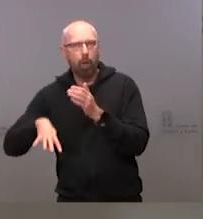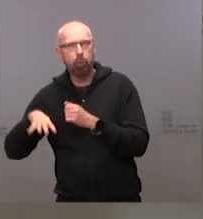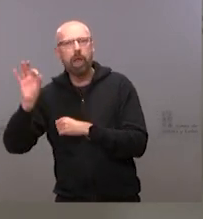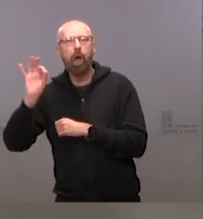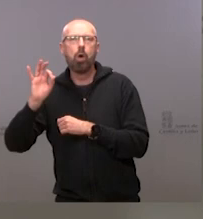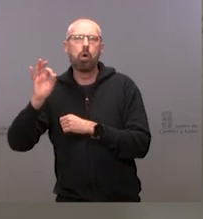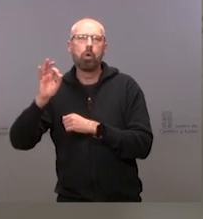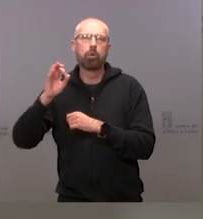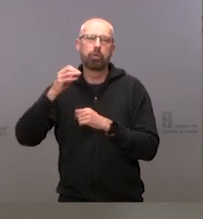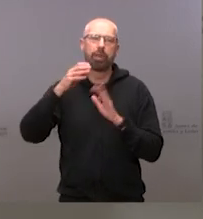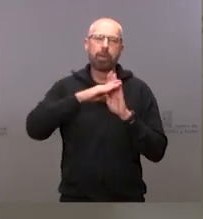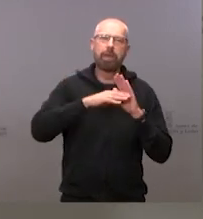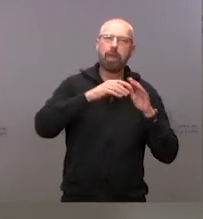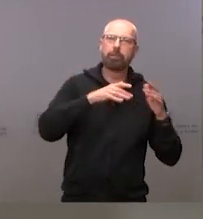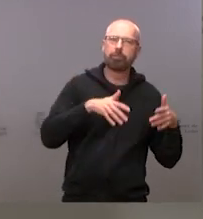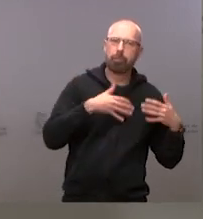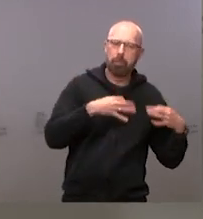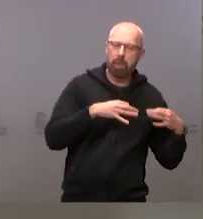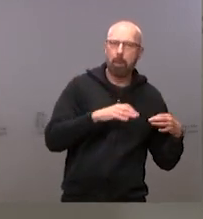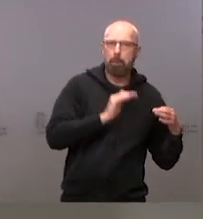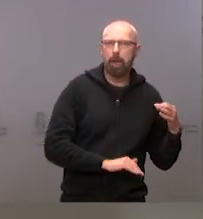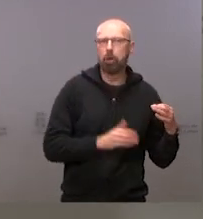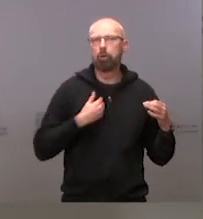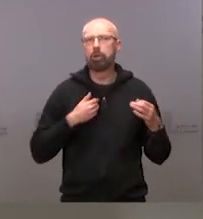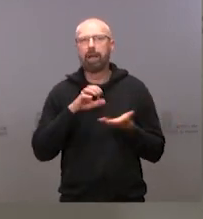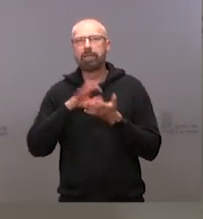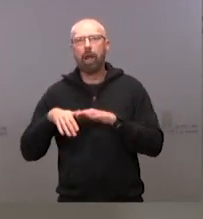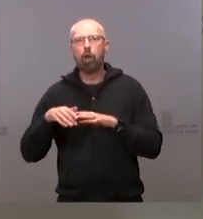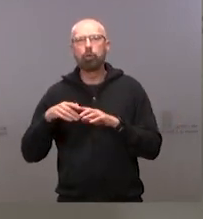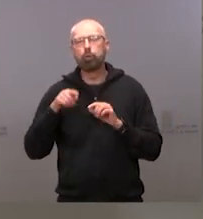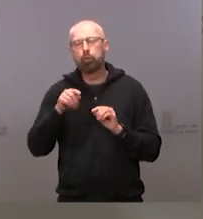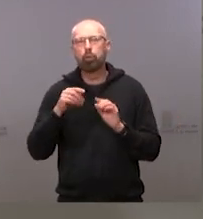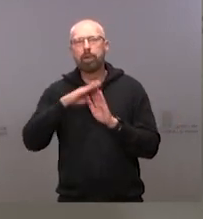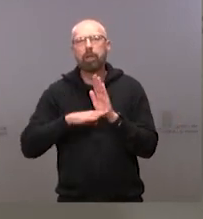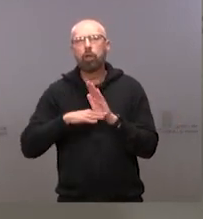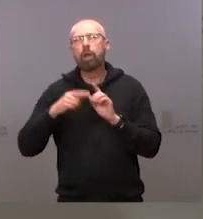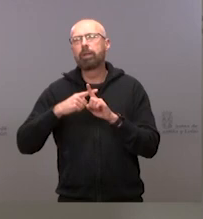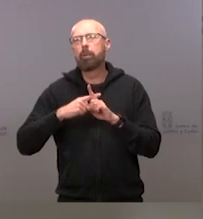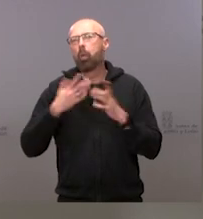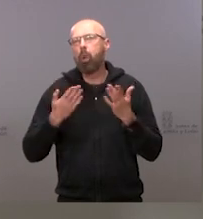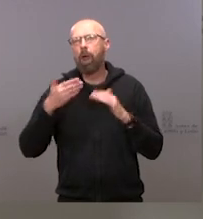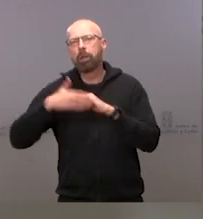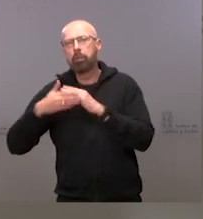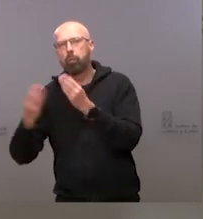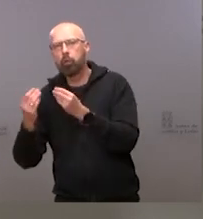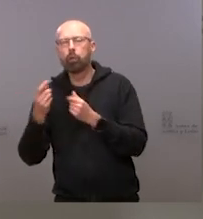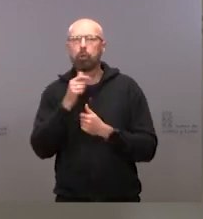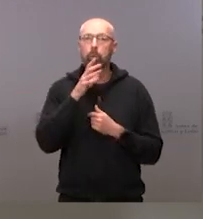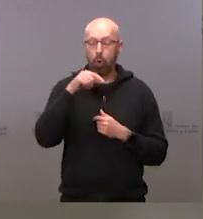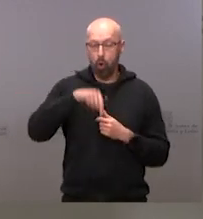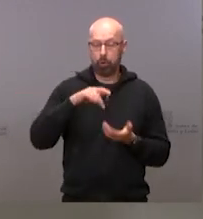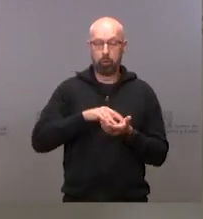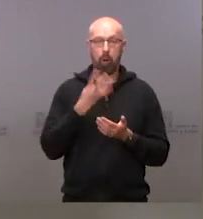menos en qué posición se ha situado castilla y león' en un momento en que hoy por ejemplo hemos visto cuatro mil 200 casos